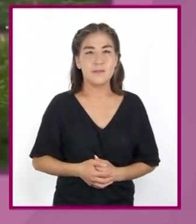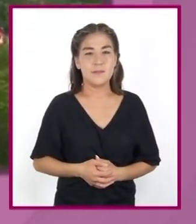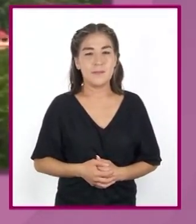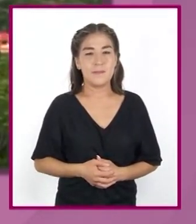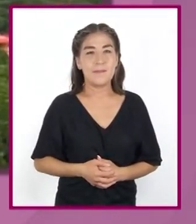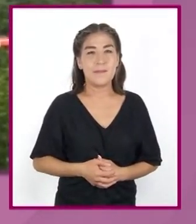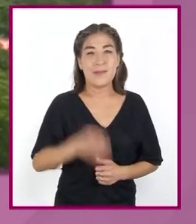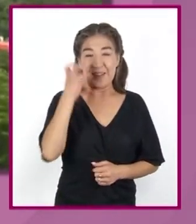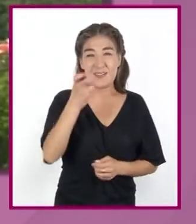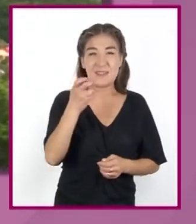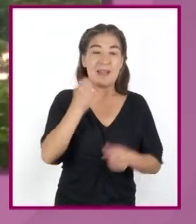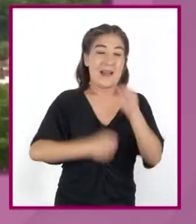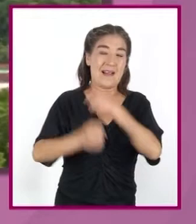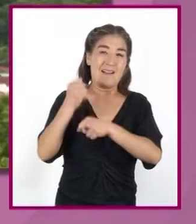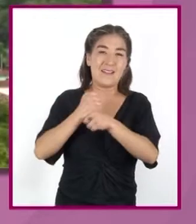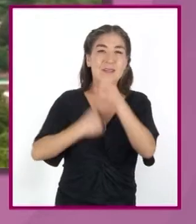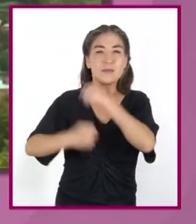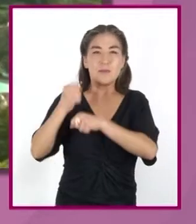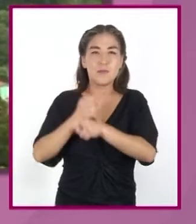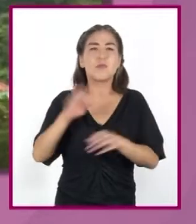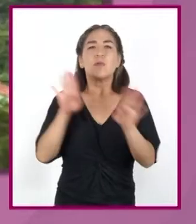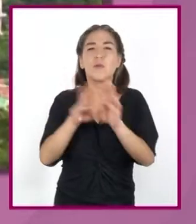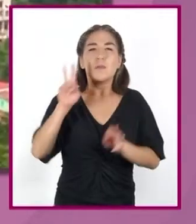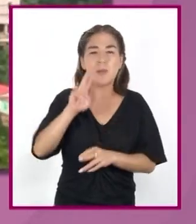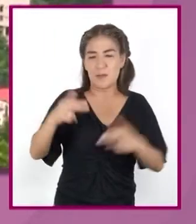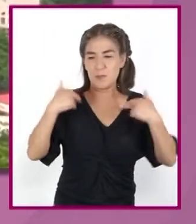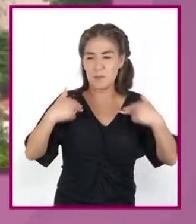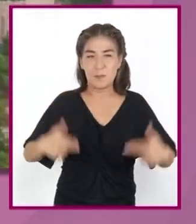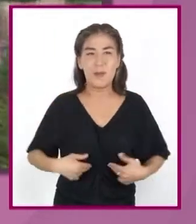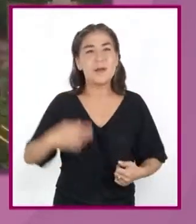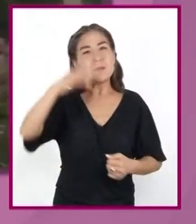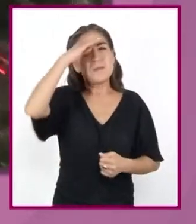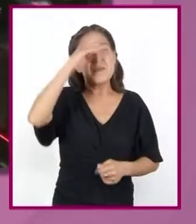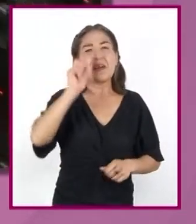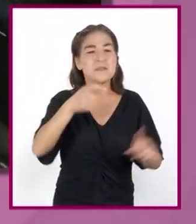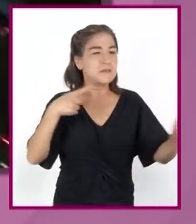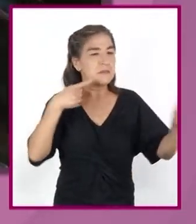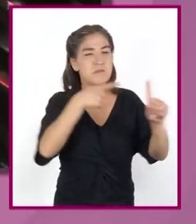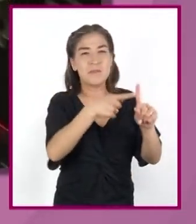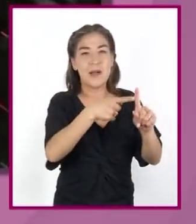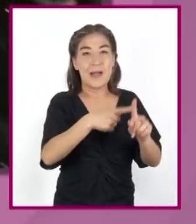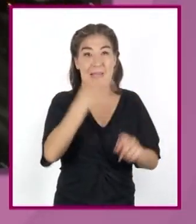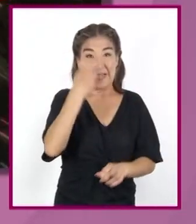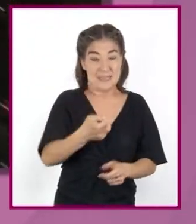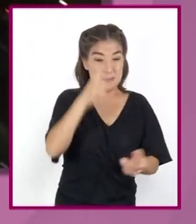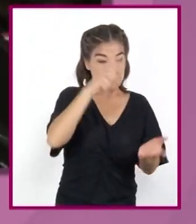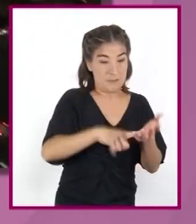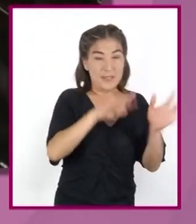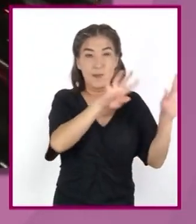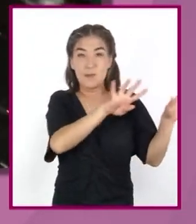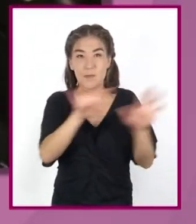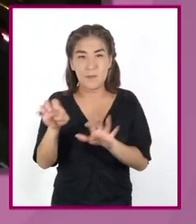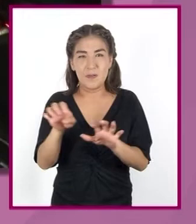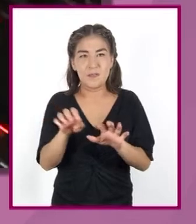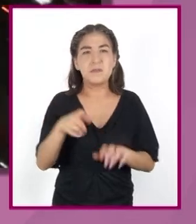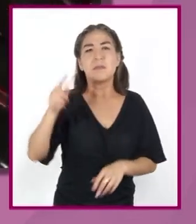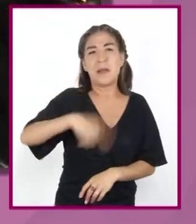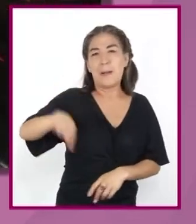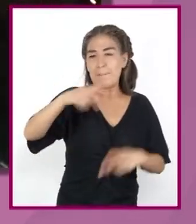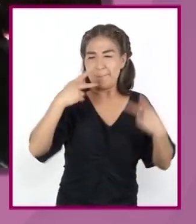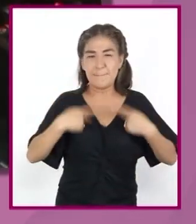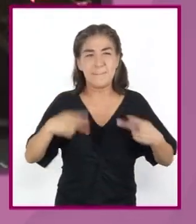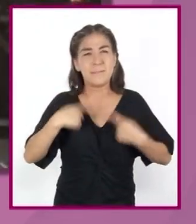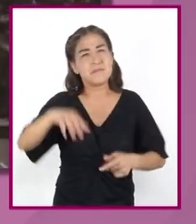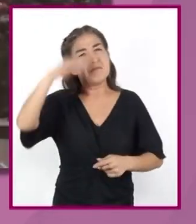Hasta hace algunos años, los impactos del ser humano tenían una escala local, pero a partir de 1900, la población humana y